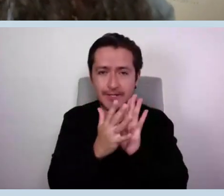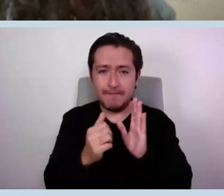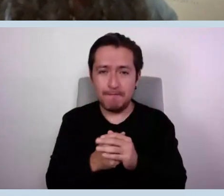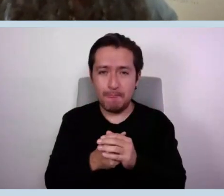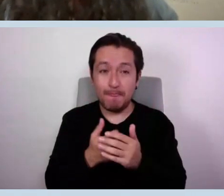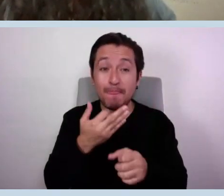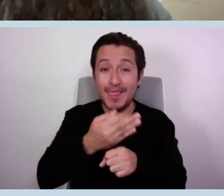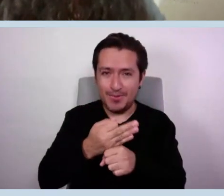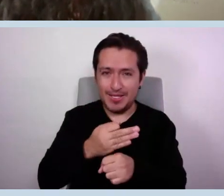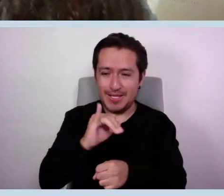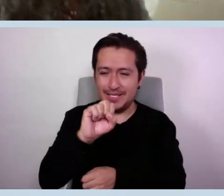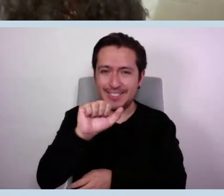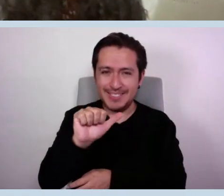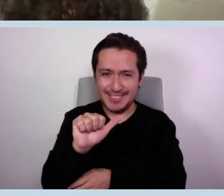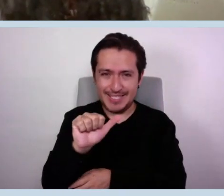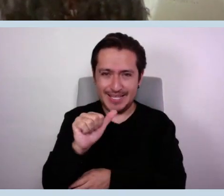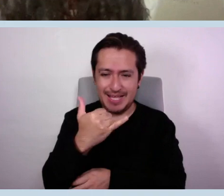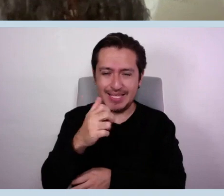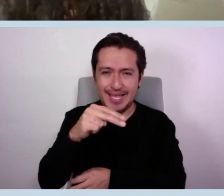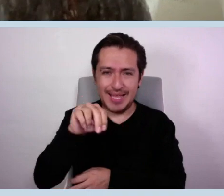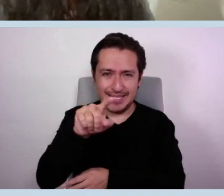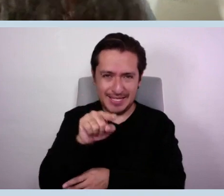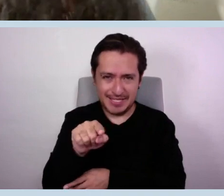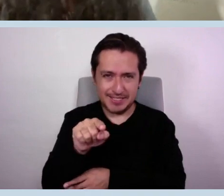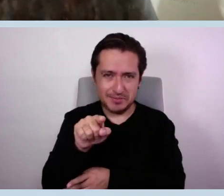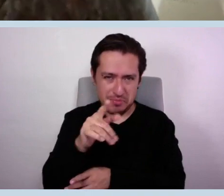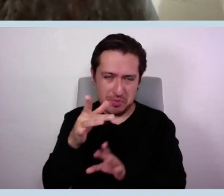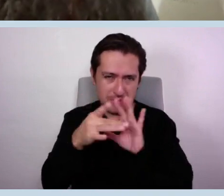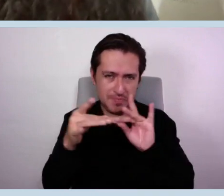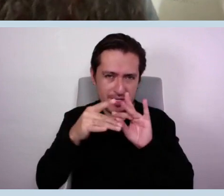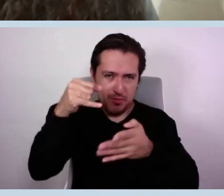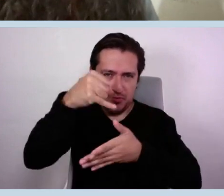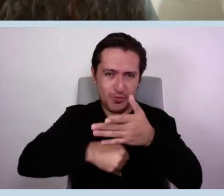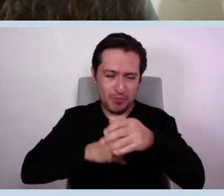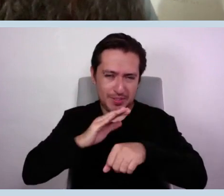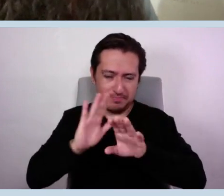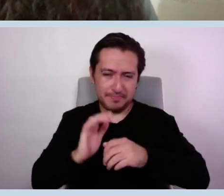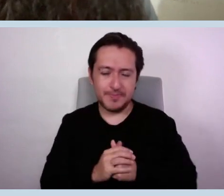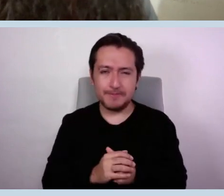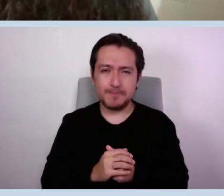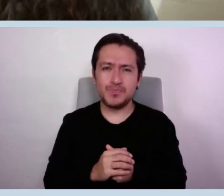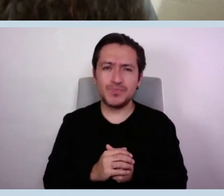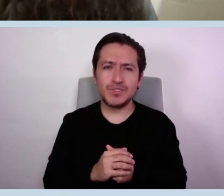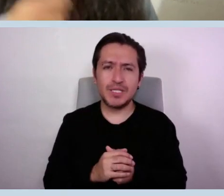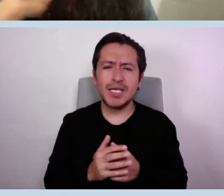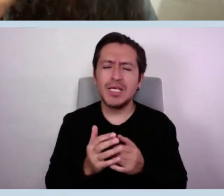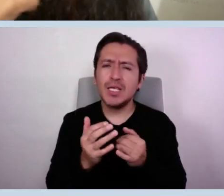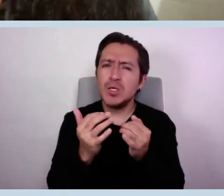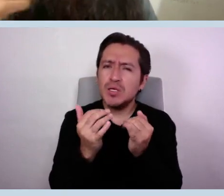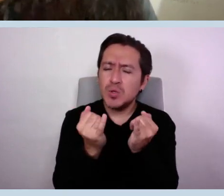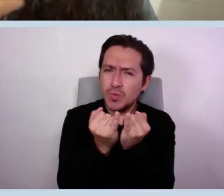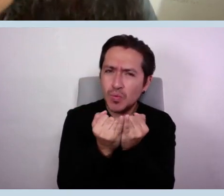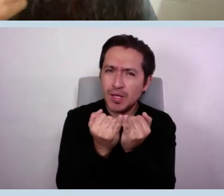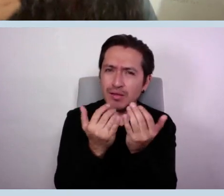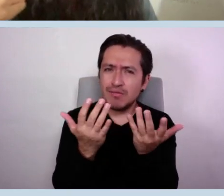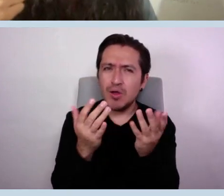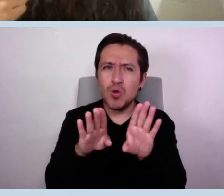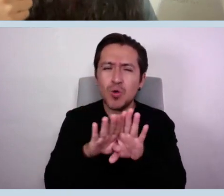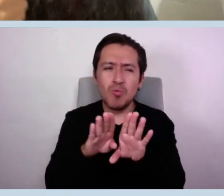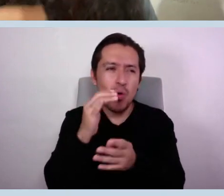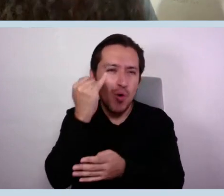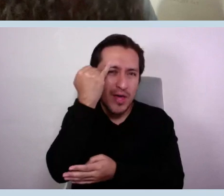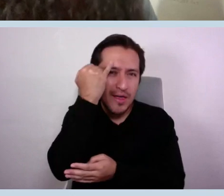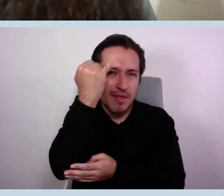Isa Yáñez a mayor profundidad e también había una pulsión por dejar un vestigio de lo que había